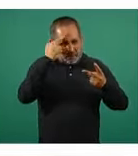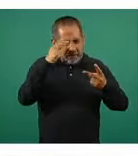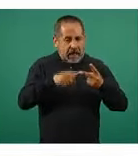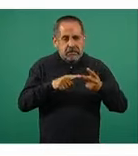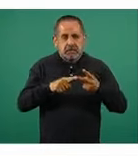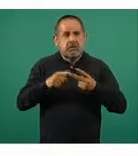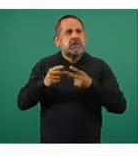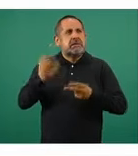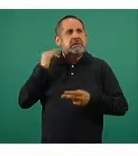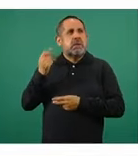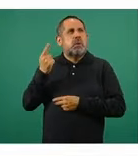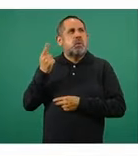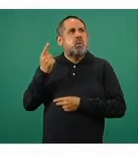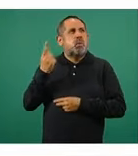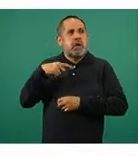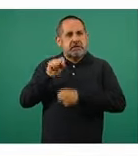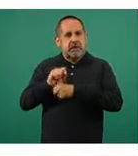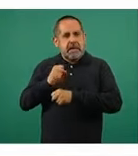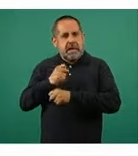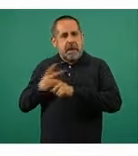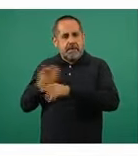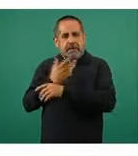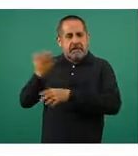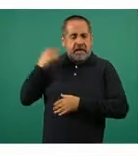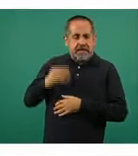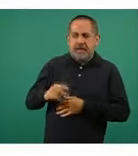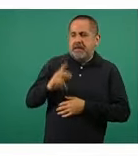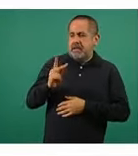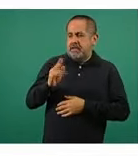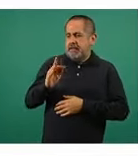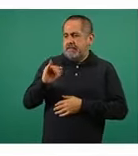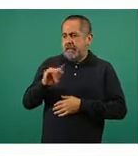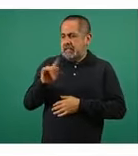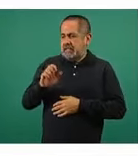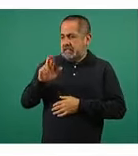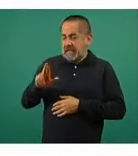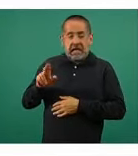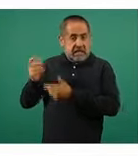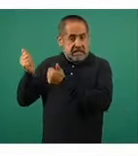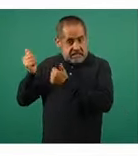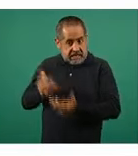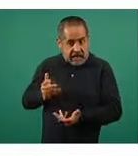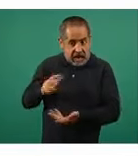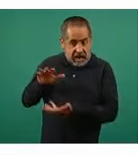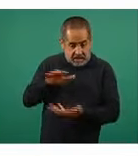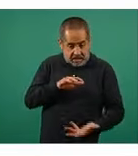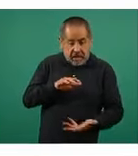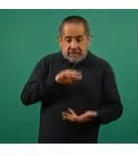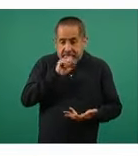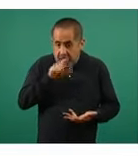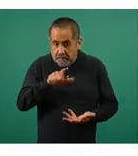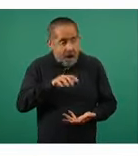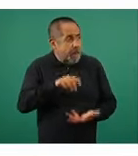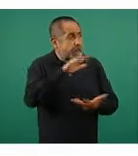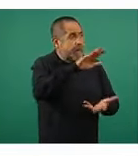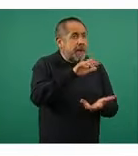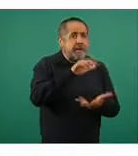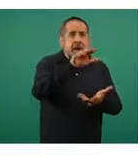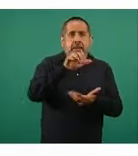a mediados de la semana pasada de Pfizer-BioNTech, pues se distribuyó en las 32 entidades federativas y todas